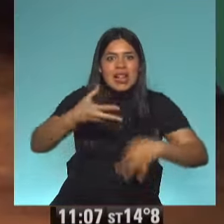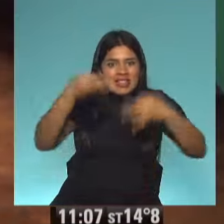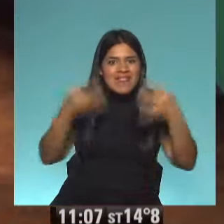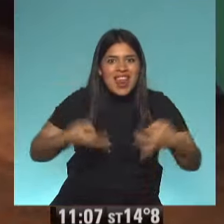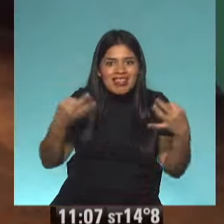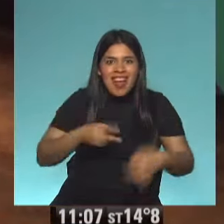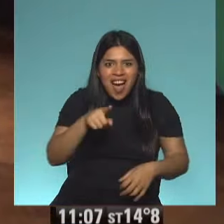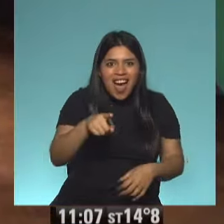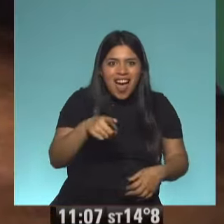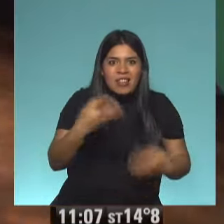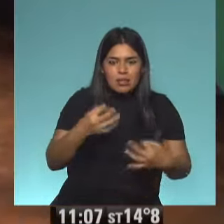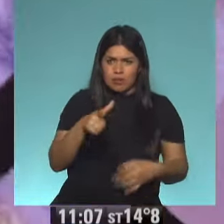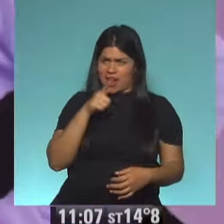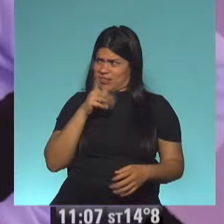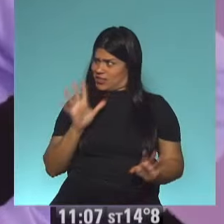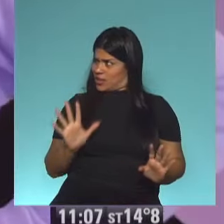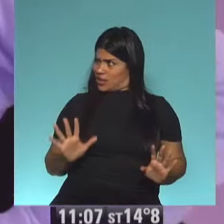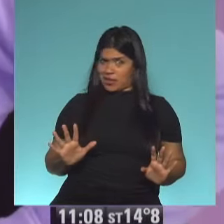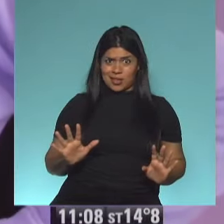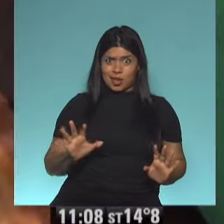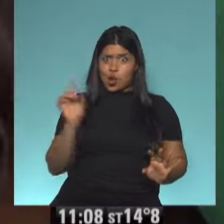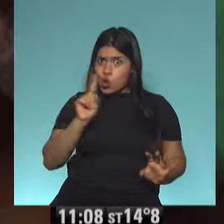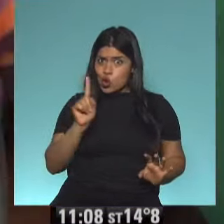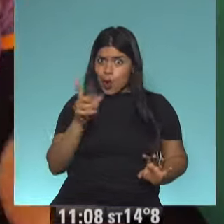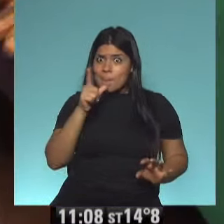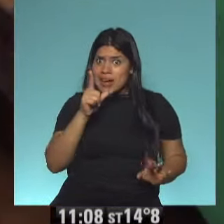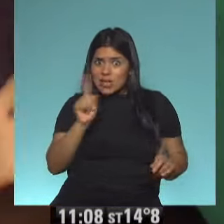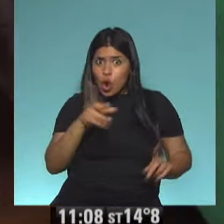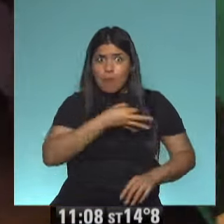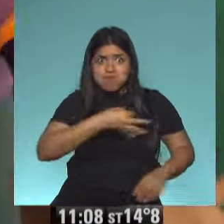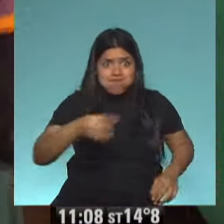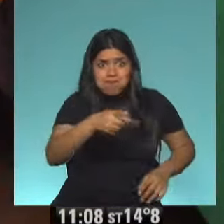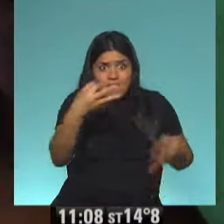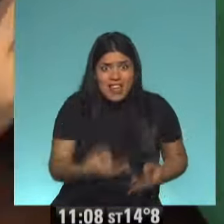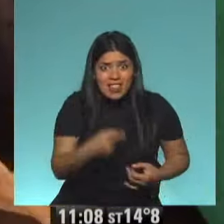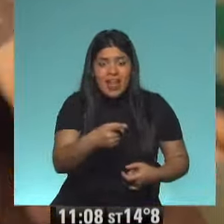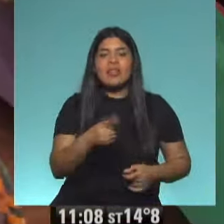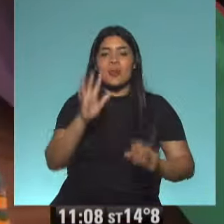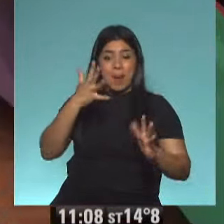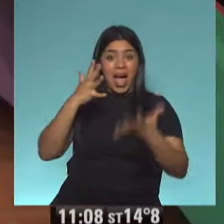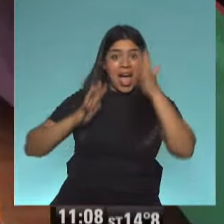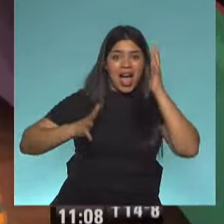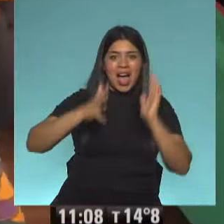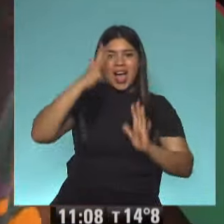verdad. Parece. Es de verdad. Si mueve las manos pa' carnaval,